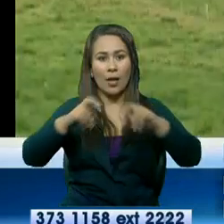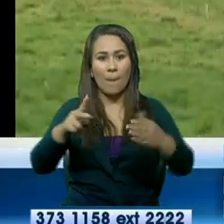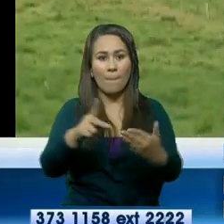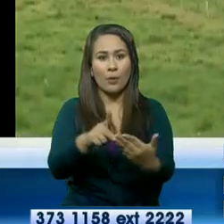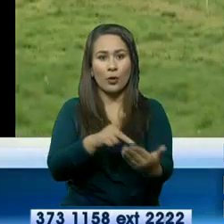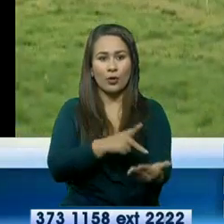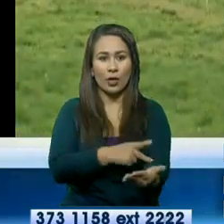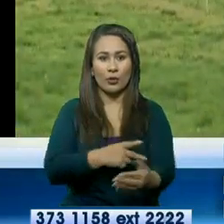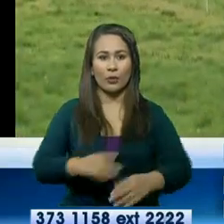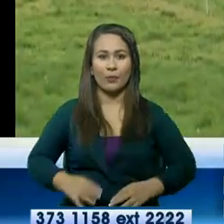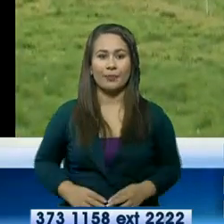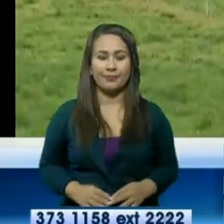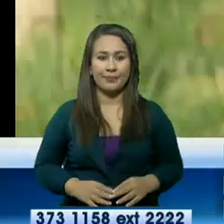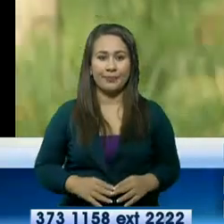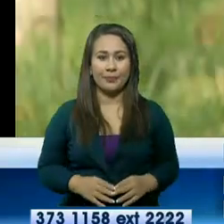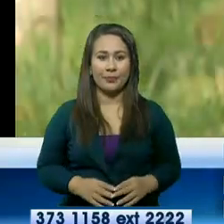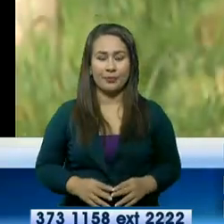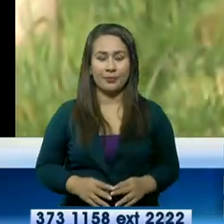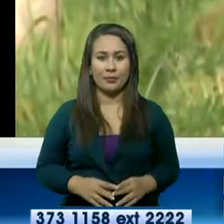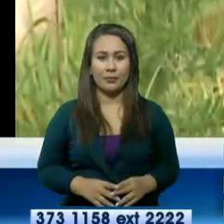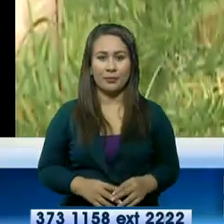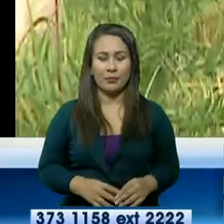Quetzalto.